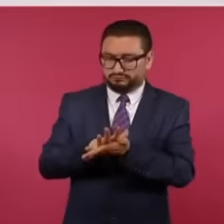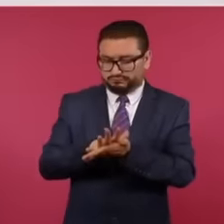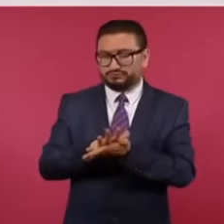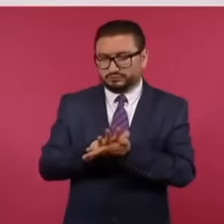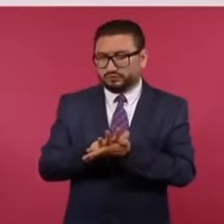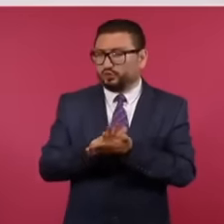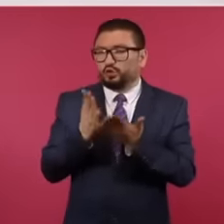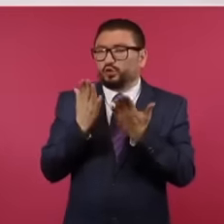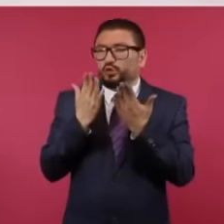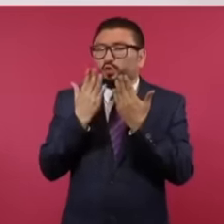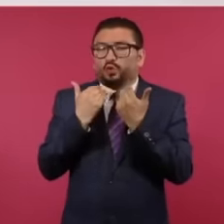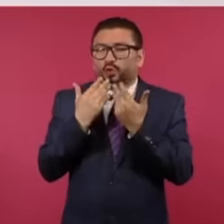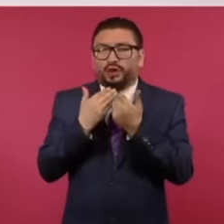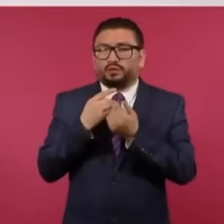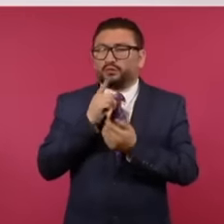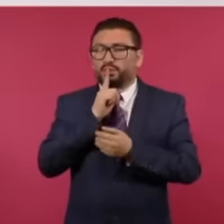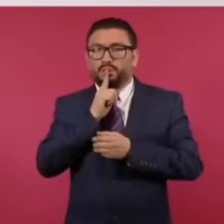No hay cifra negra.